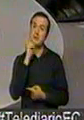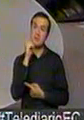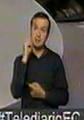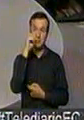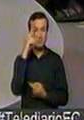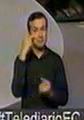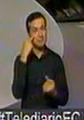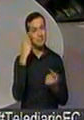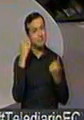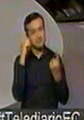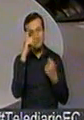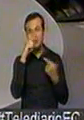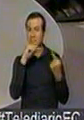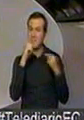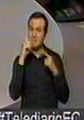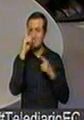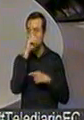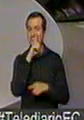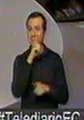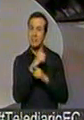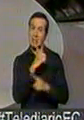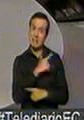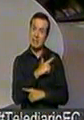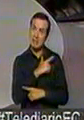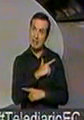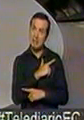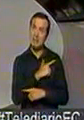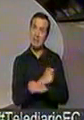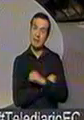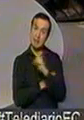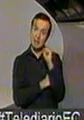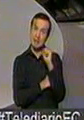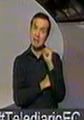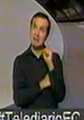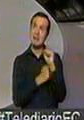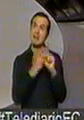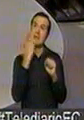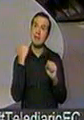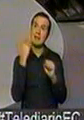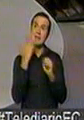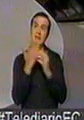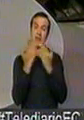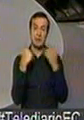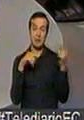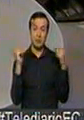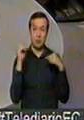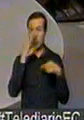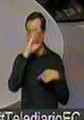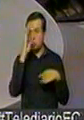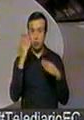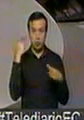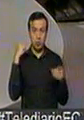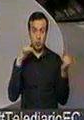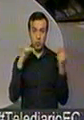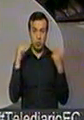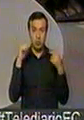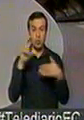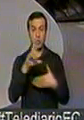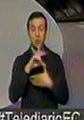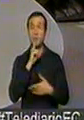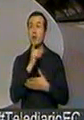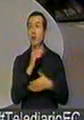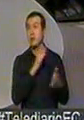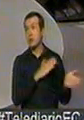Partido de pronóstico bastante complicado. Te diría que Liga lo va a ganar. ¿Cuál es el acá histórico? Bueno, el histórico no se han enfrentado mucho en torneos continentales, te